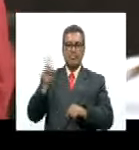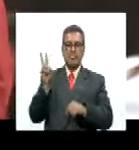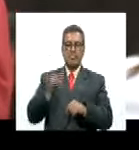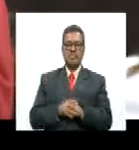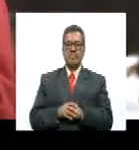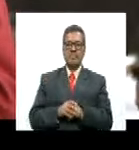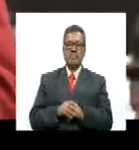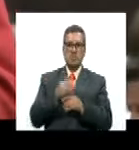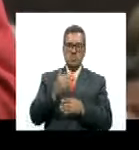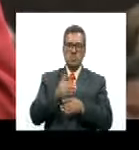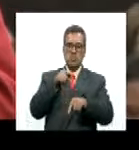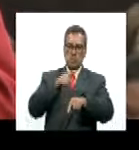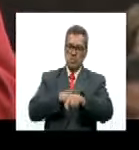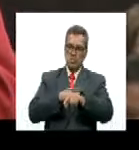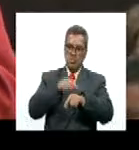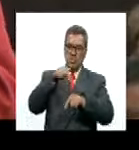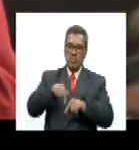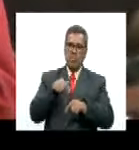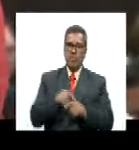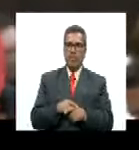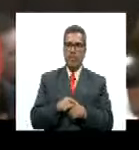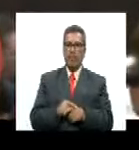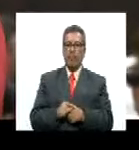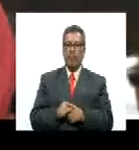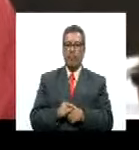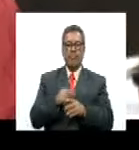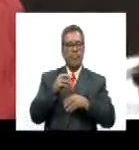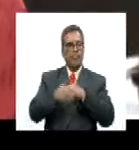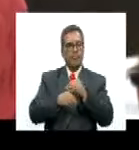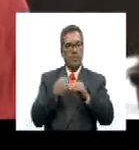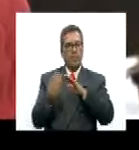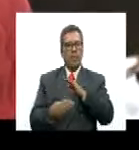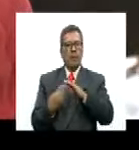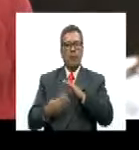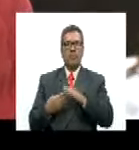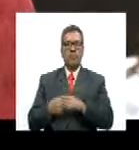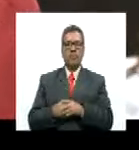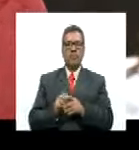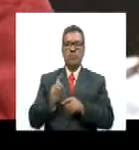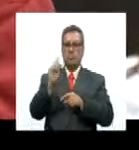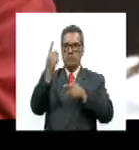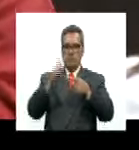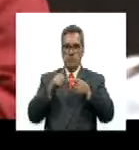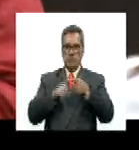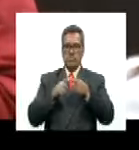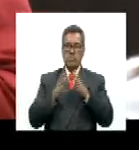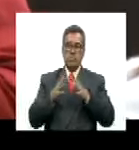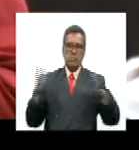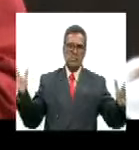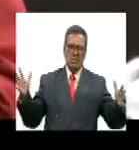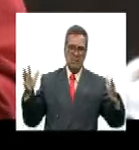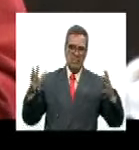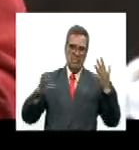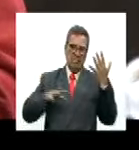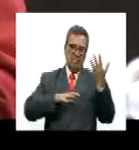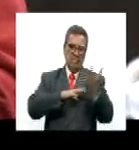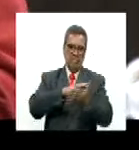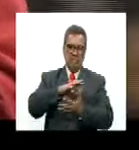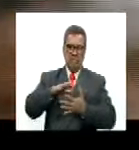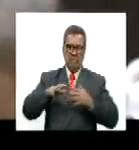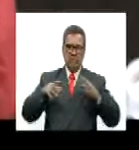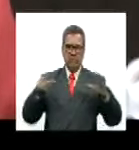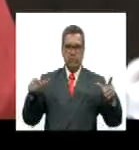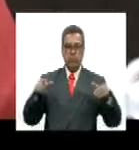el contexto actual está determinado básicamente, en primer lugar, por una gran agresión, una